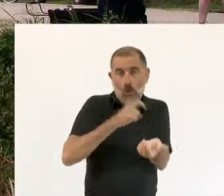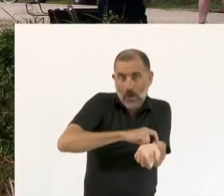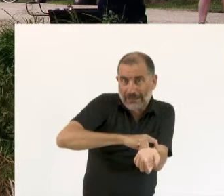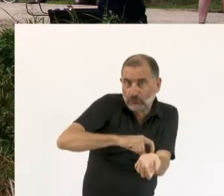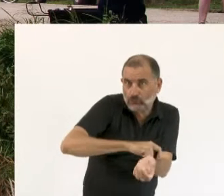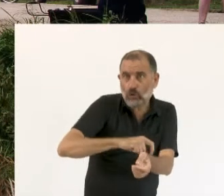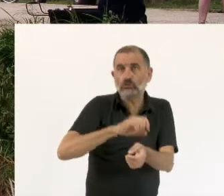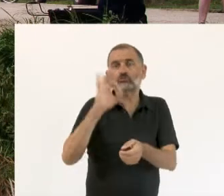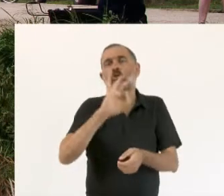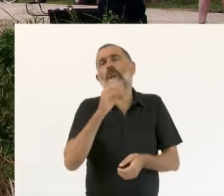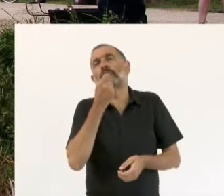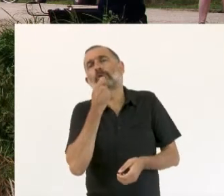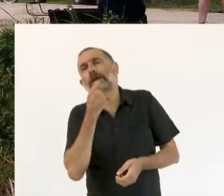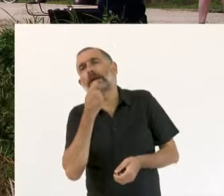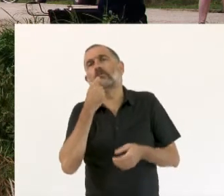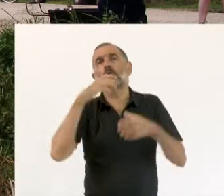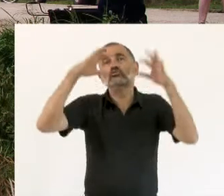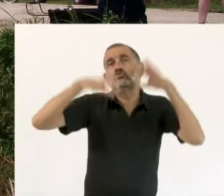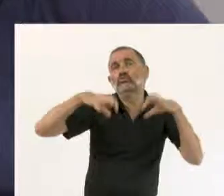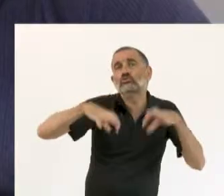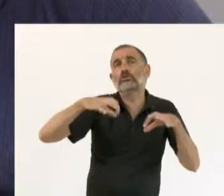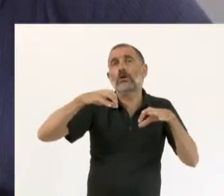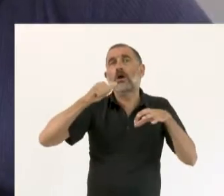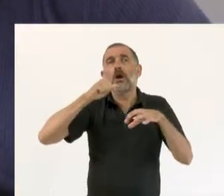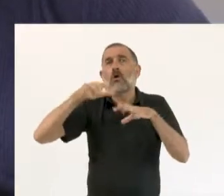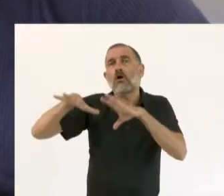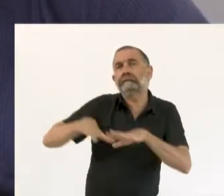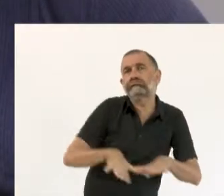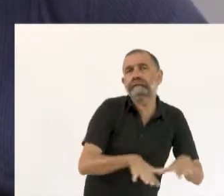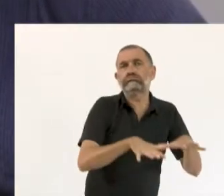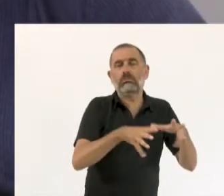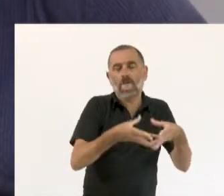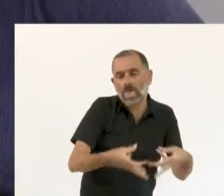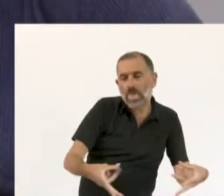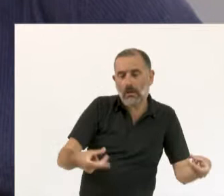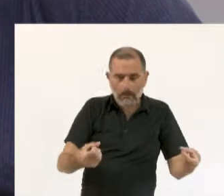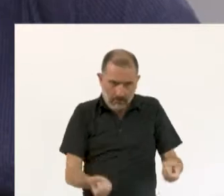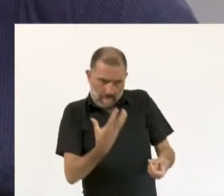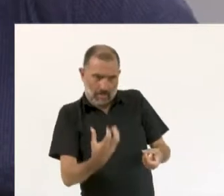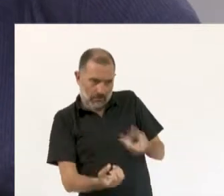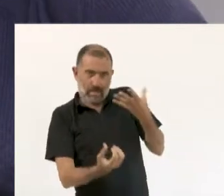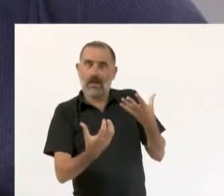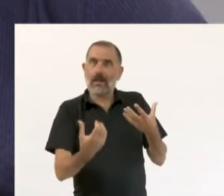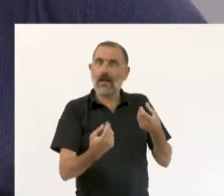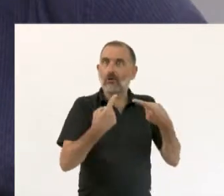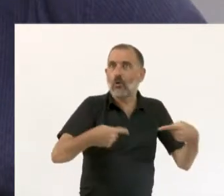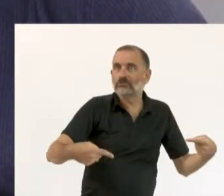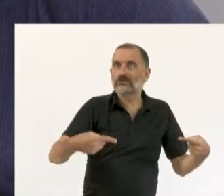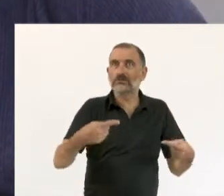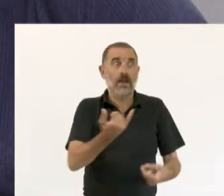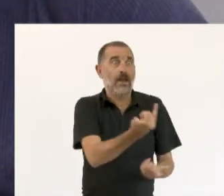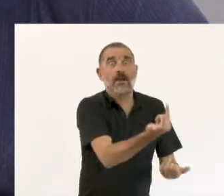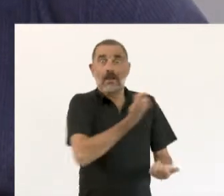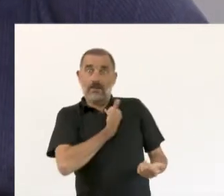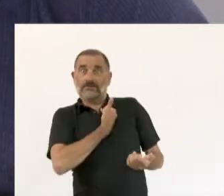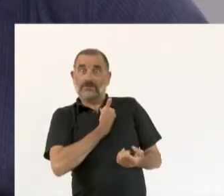ruta o por una lluvia, la crecida de un río y demás que los expone. Y entonces nos solían llamar al museo con